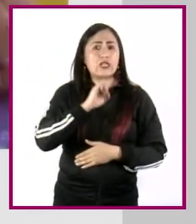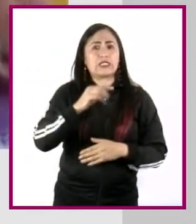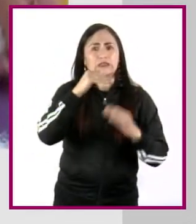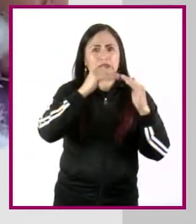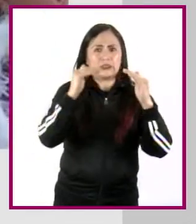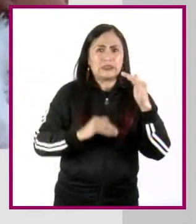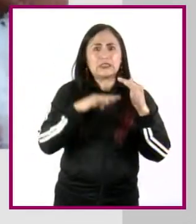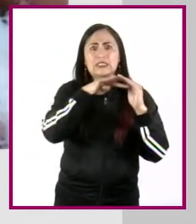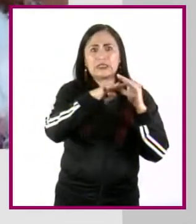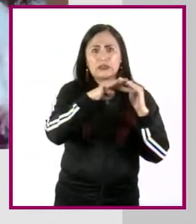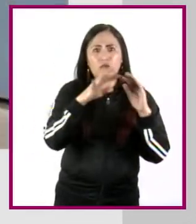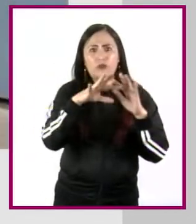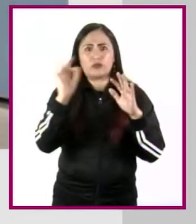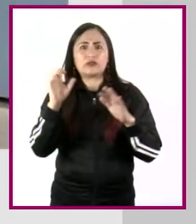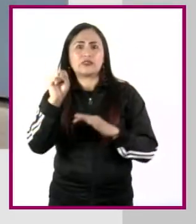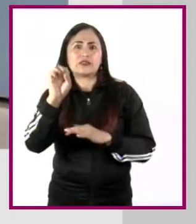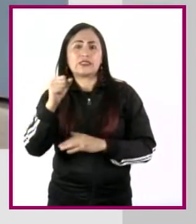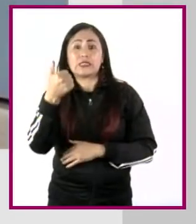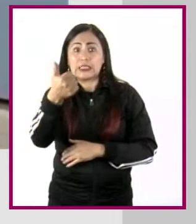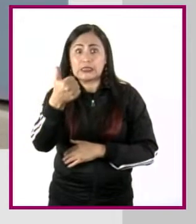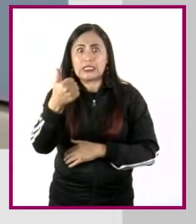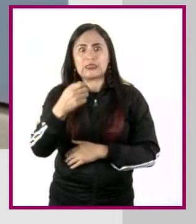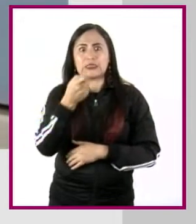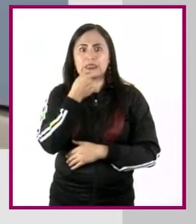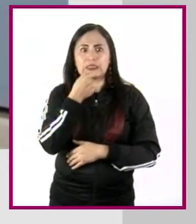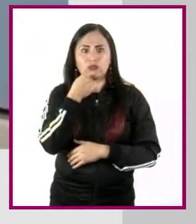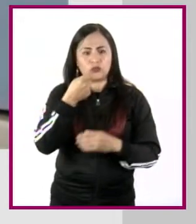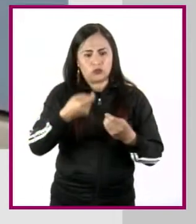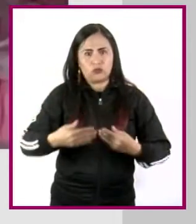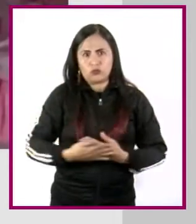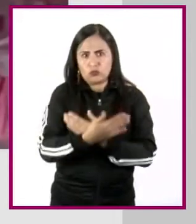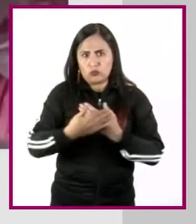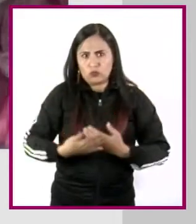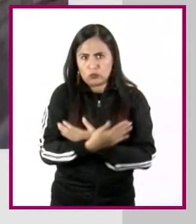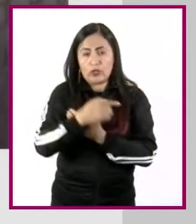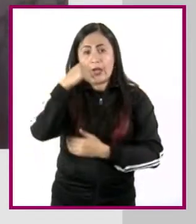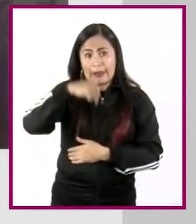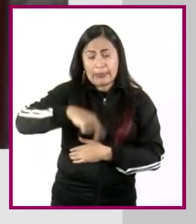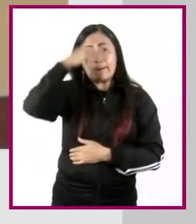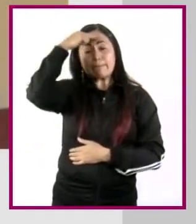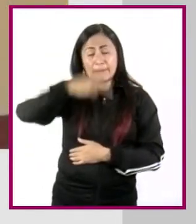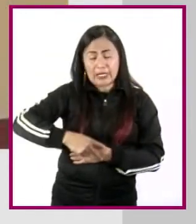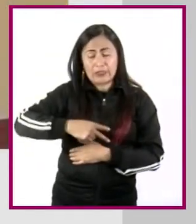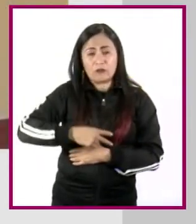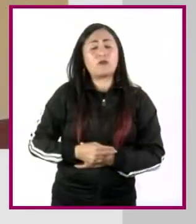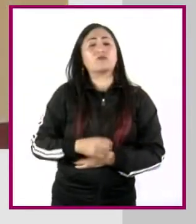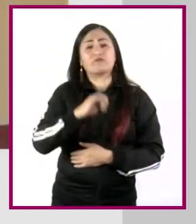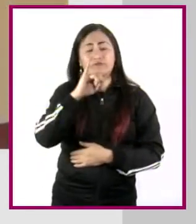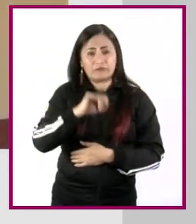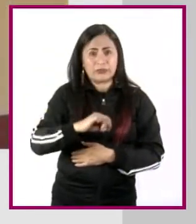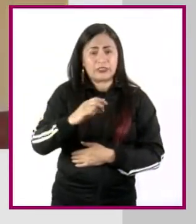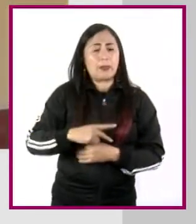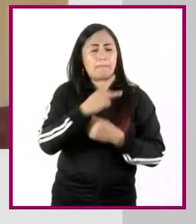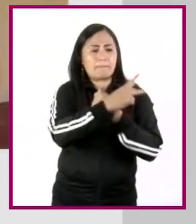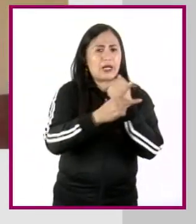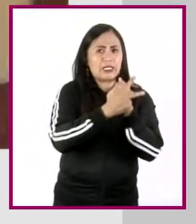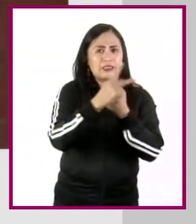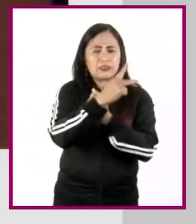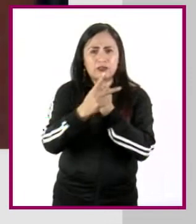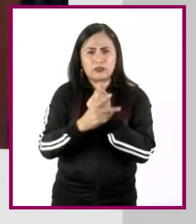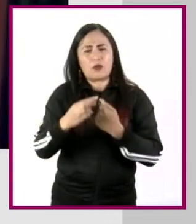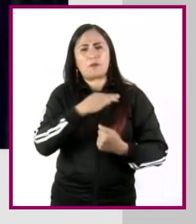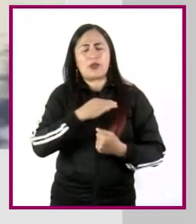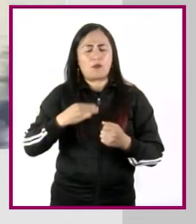años. Ante estos datos, México es el país que presenta la mayor fecundidad de los 34 países miembros